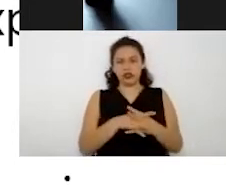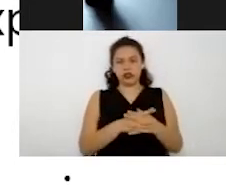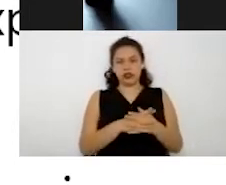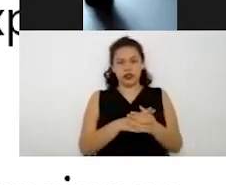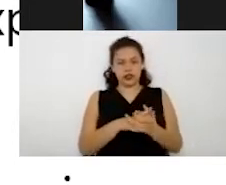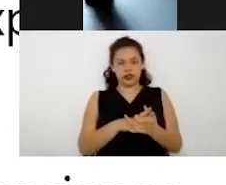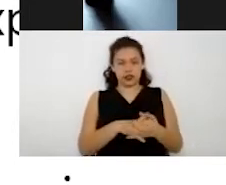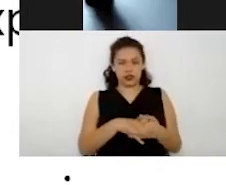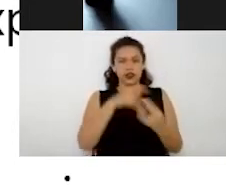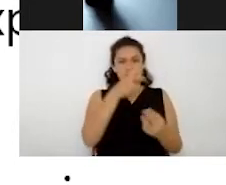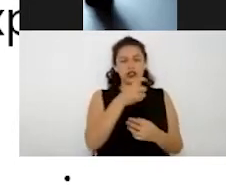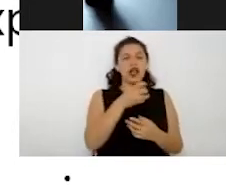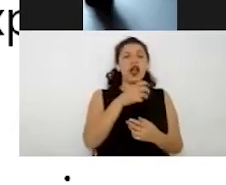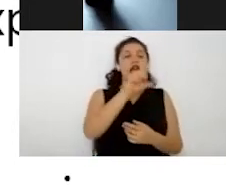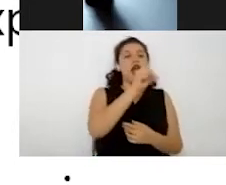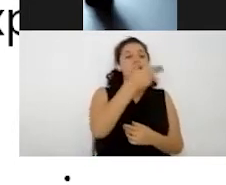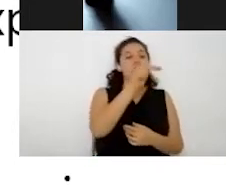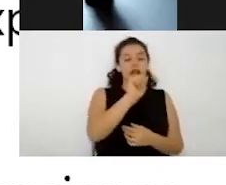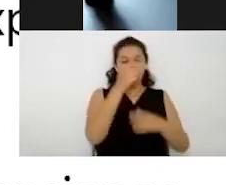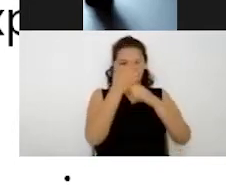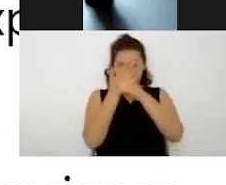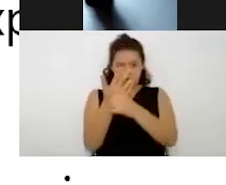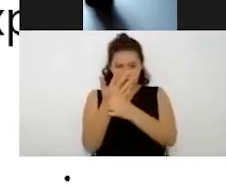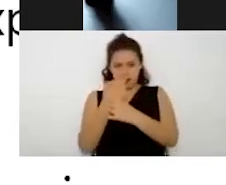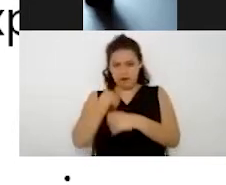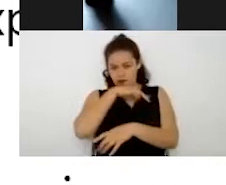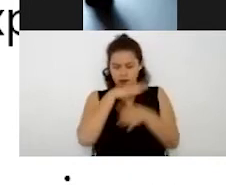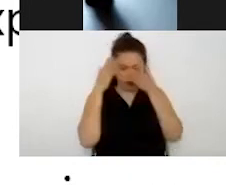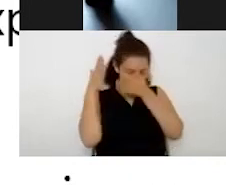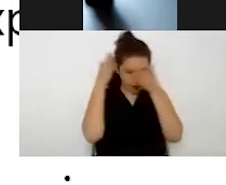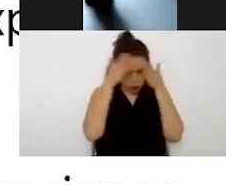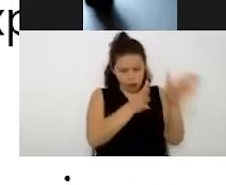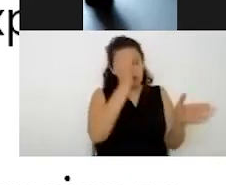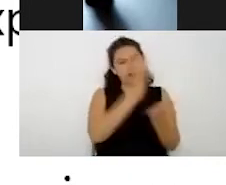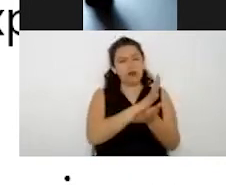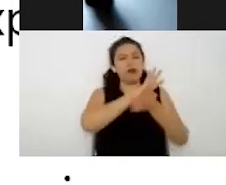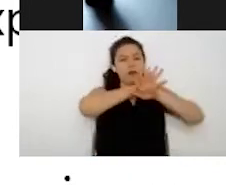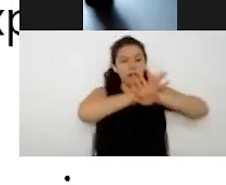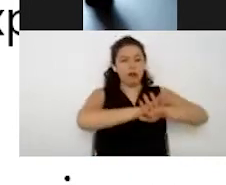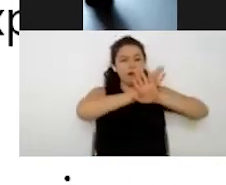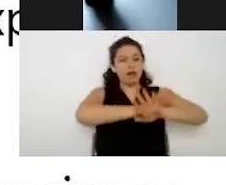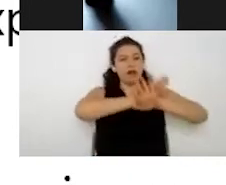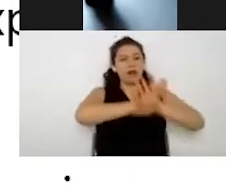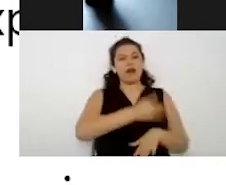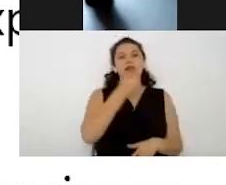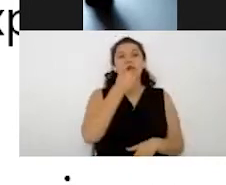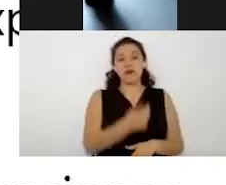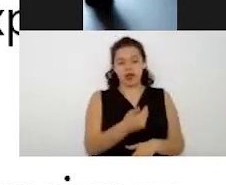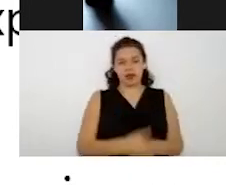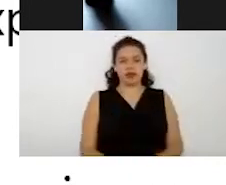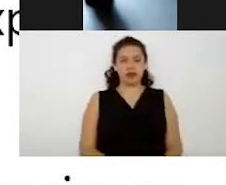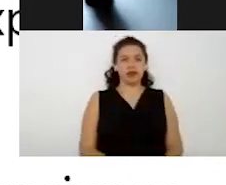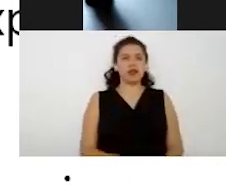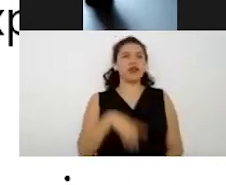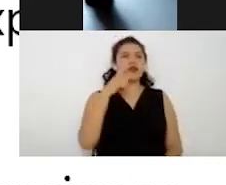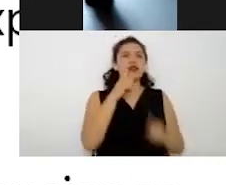Exacto. Ok, la AJA nos dice, nos vamos a enfocar ahora simplemente a dar compresiones de calidad. Y un ciclo va